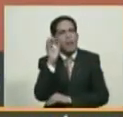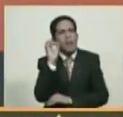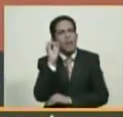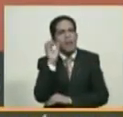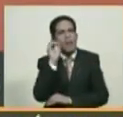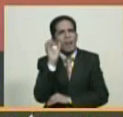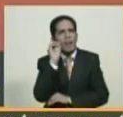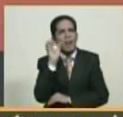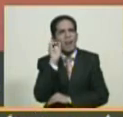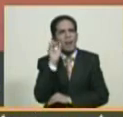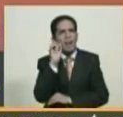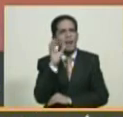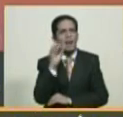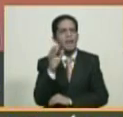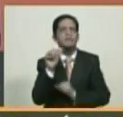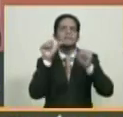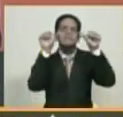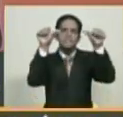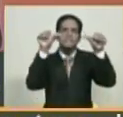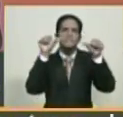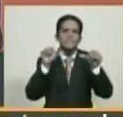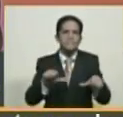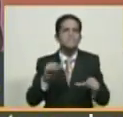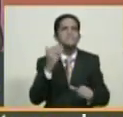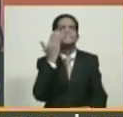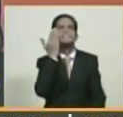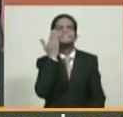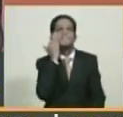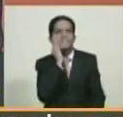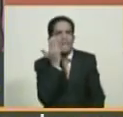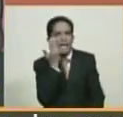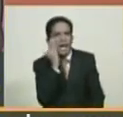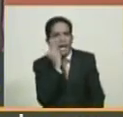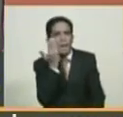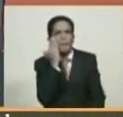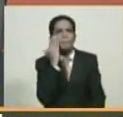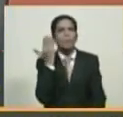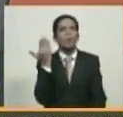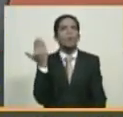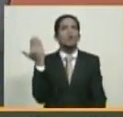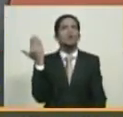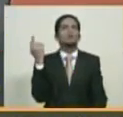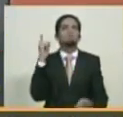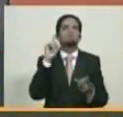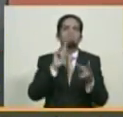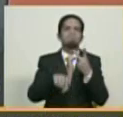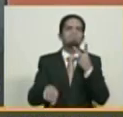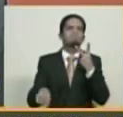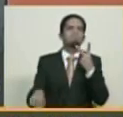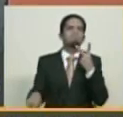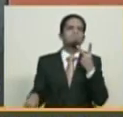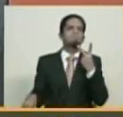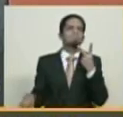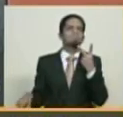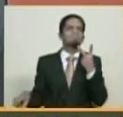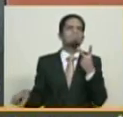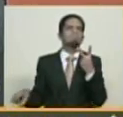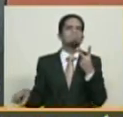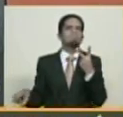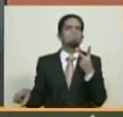de prensa, comunicado, Facebook Live que ha hecho nuestro presidente Nicolás Maduro casi con